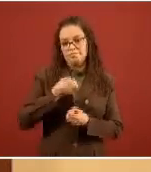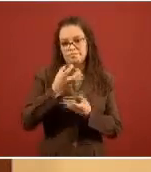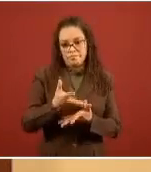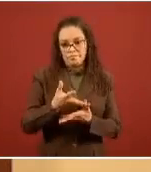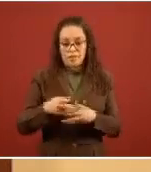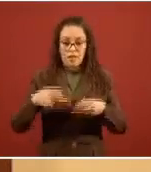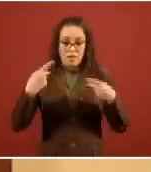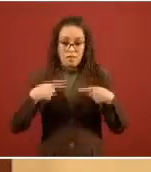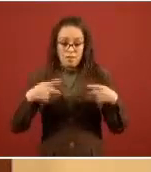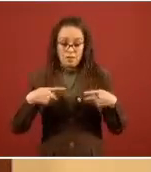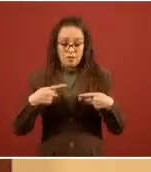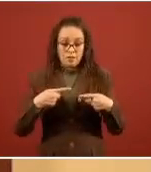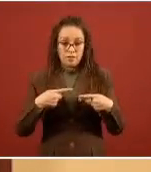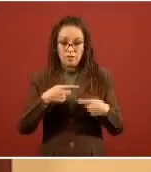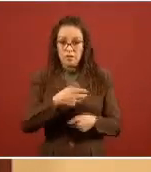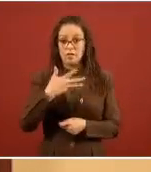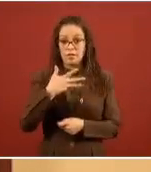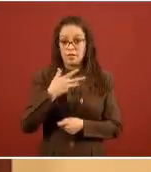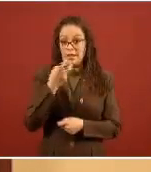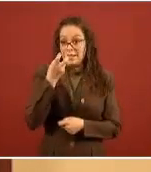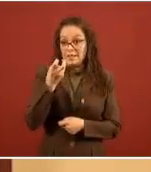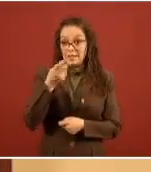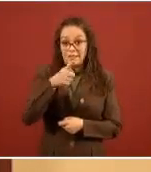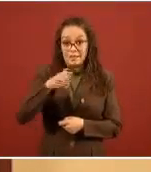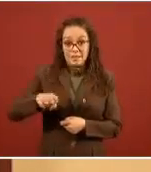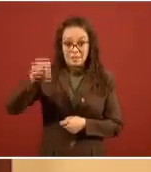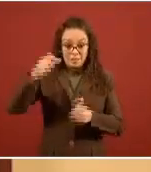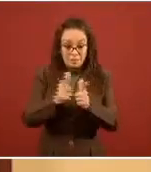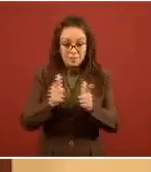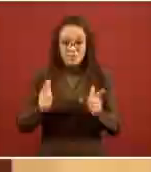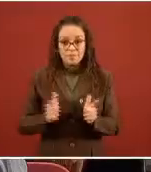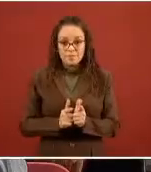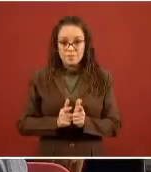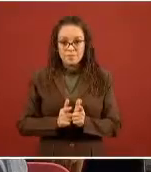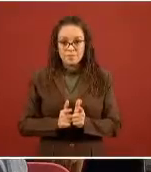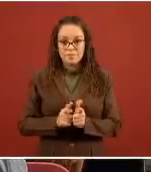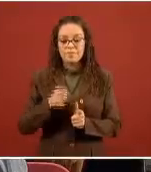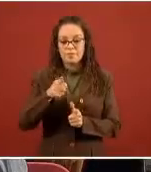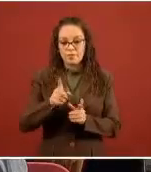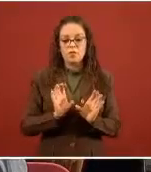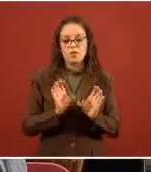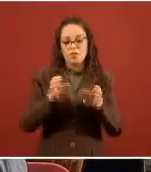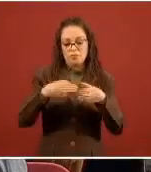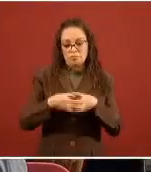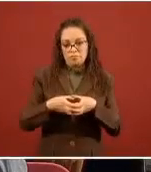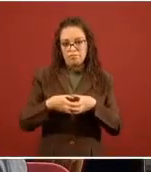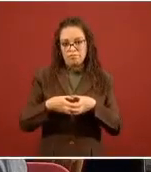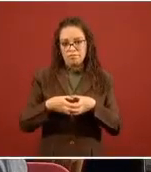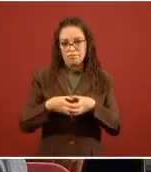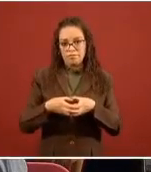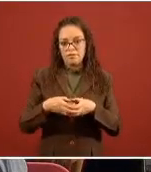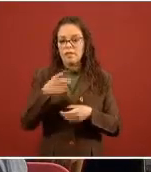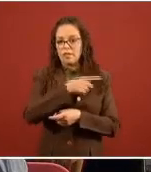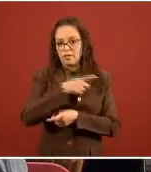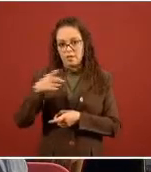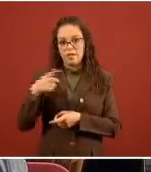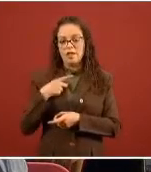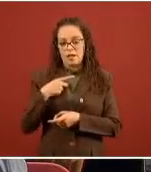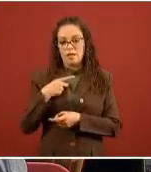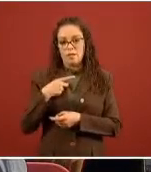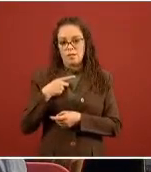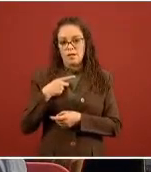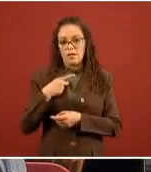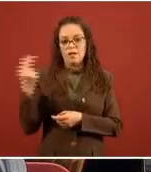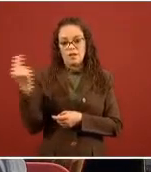que tienen esta edad pues sean las que más, junto con las comorbilidades, atiendan el llamado